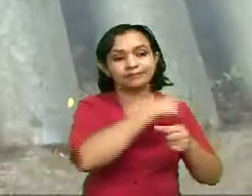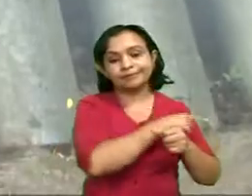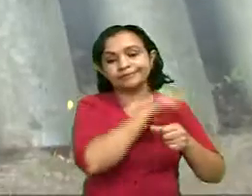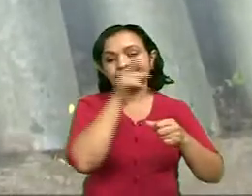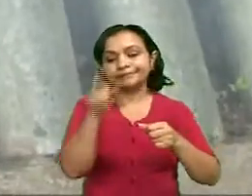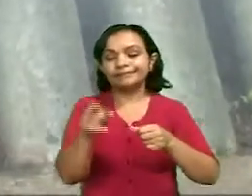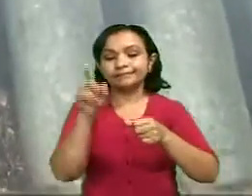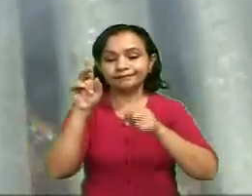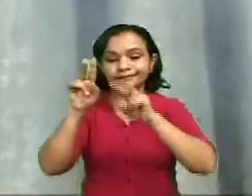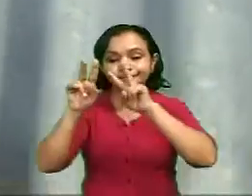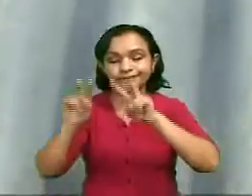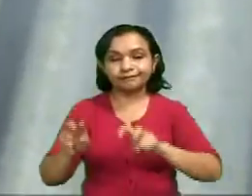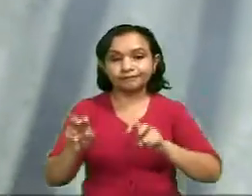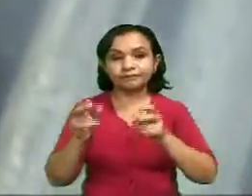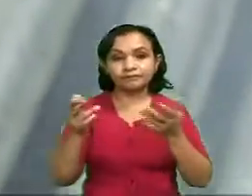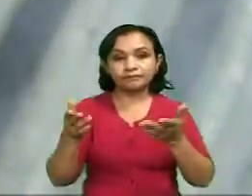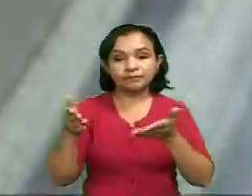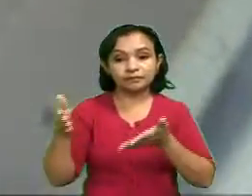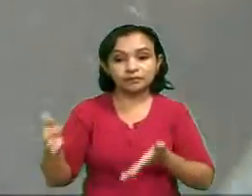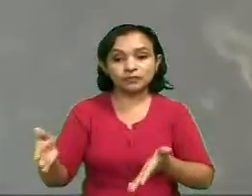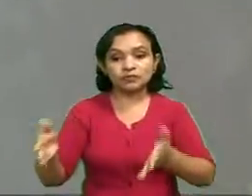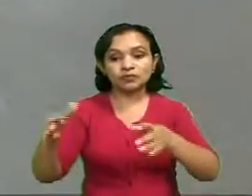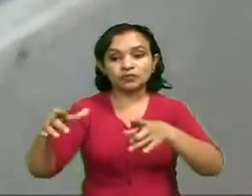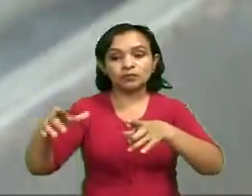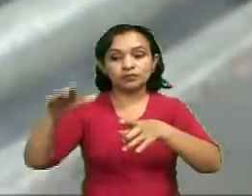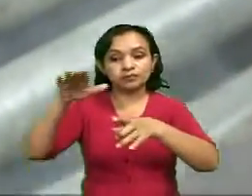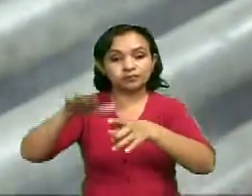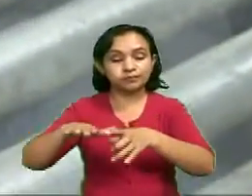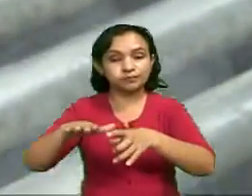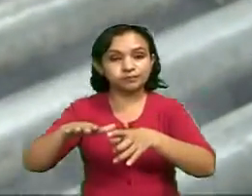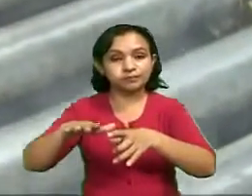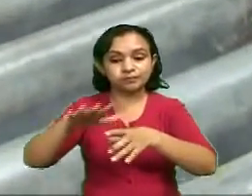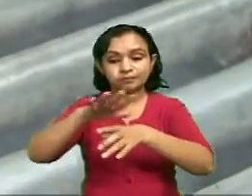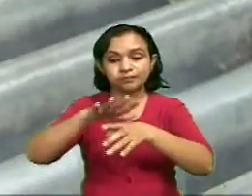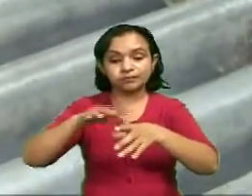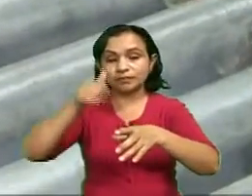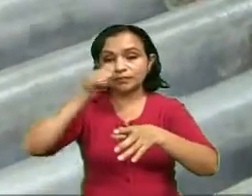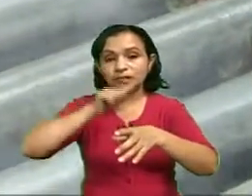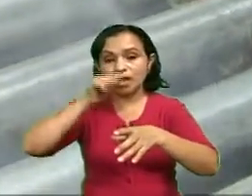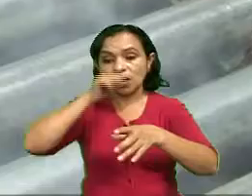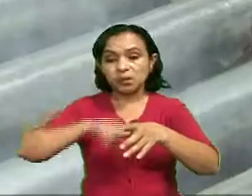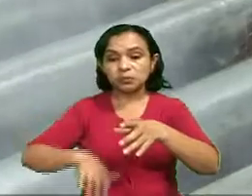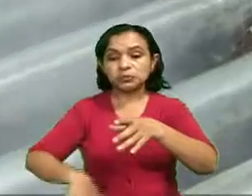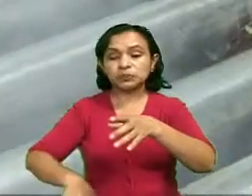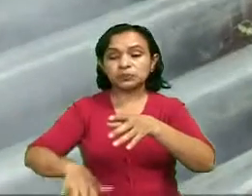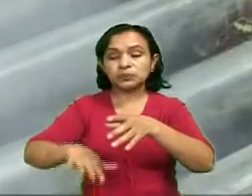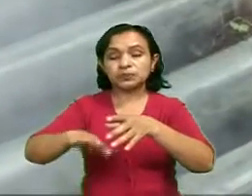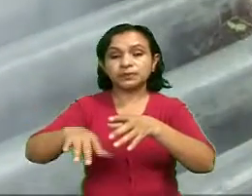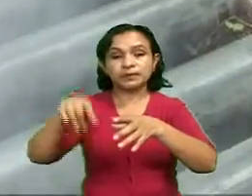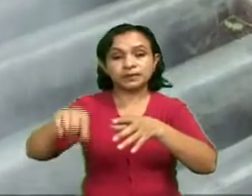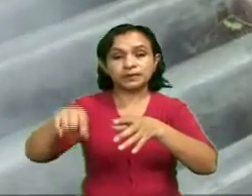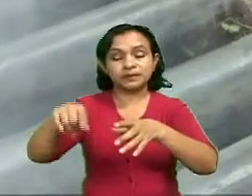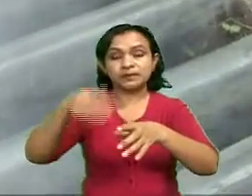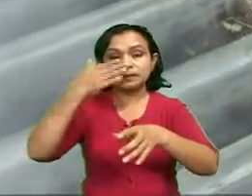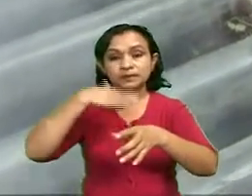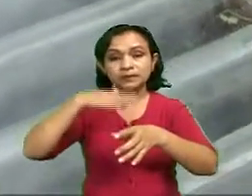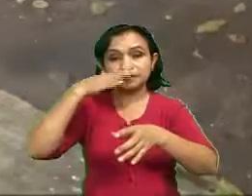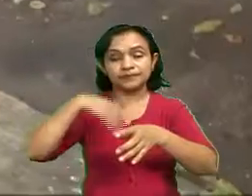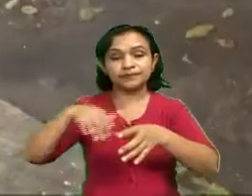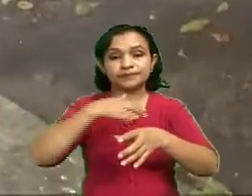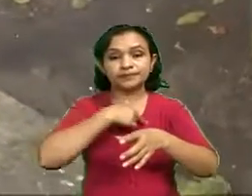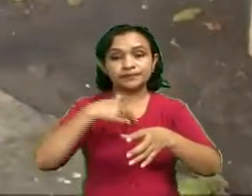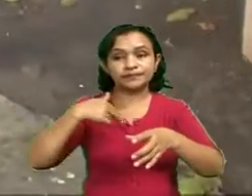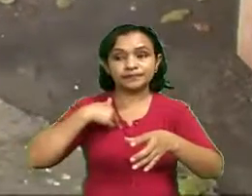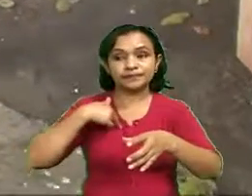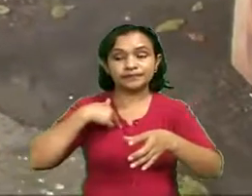hacer la inspección. Porque si es un cauce o un manjol o un tragante de agua que está mal, ¿verdad?, lo que hacemos